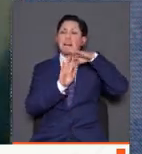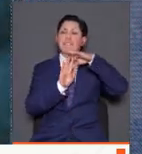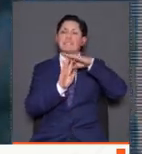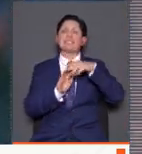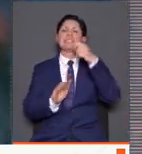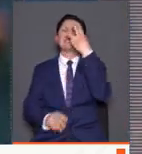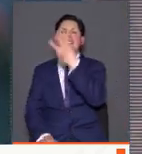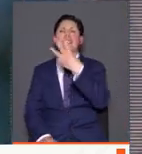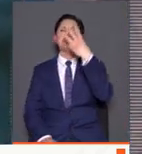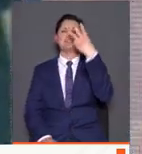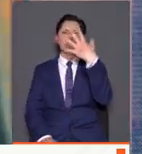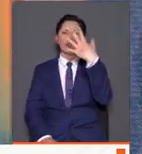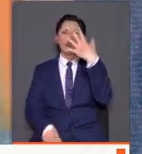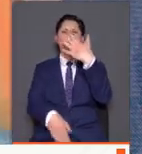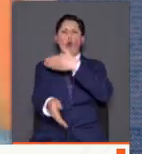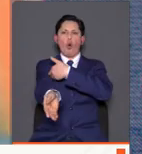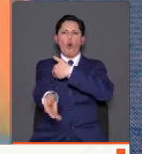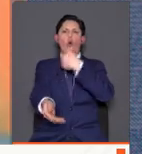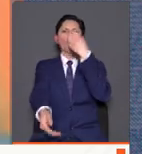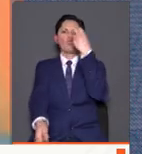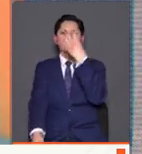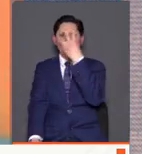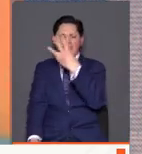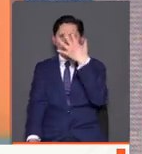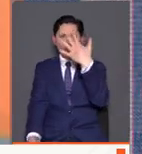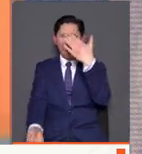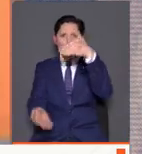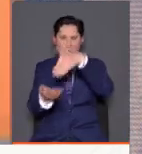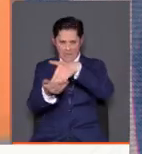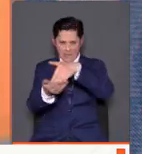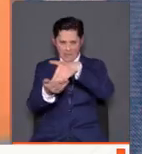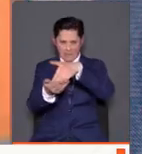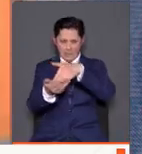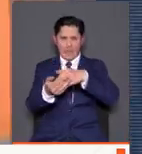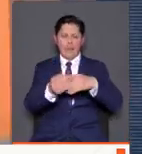mil millones de pesos en premios en medio siglo de historia.